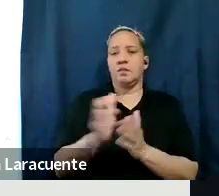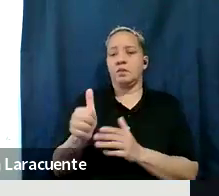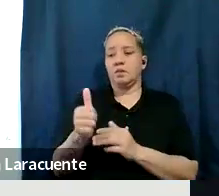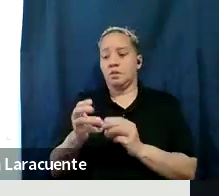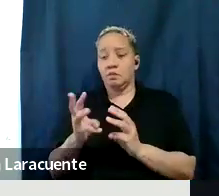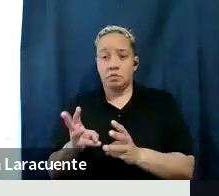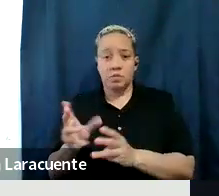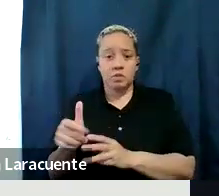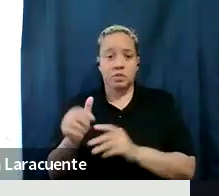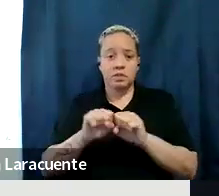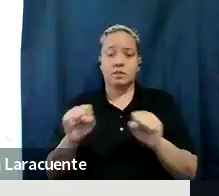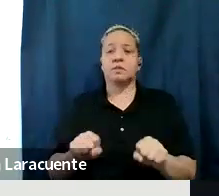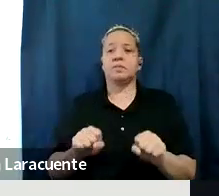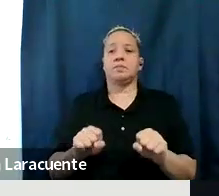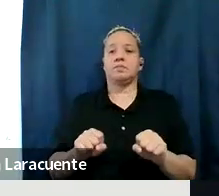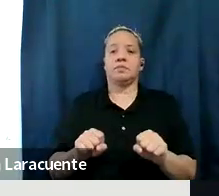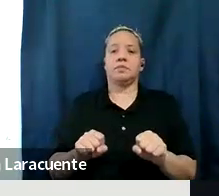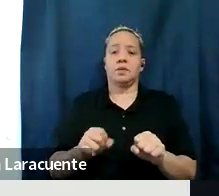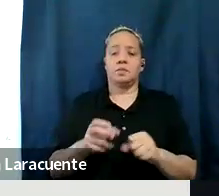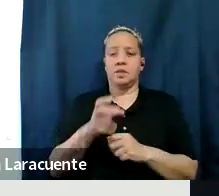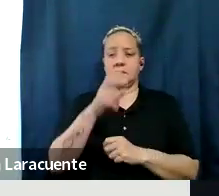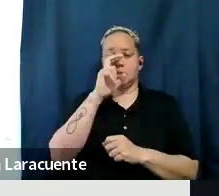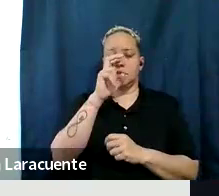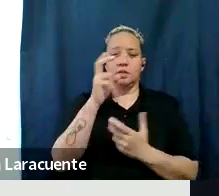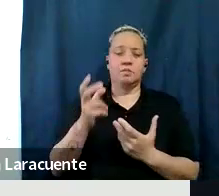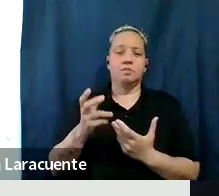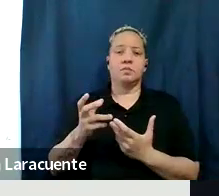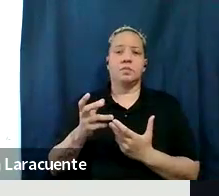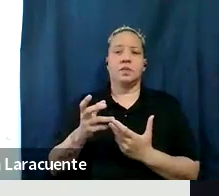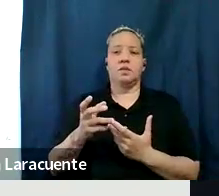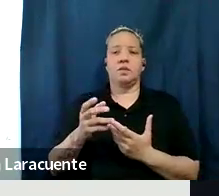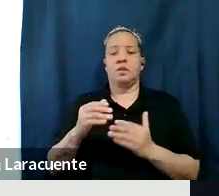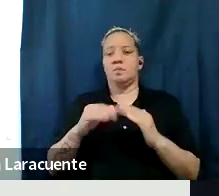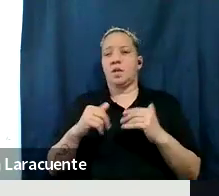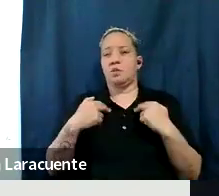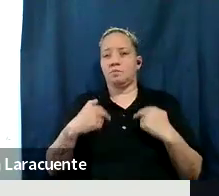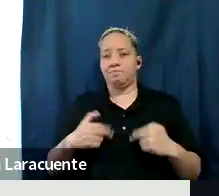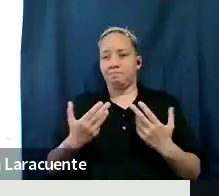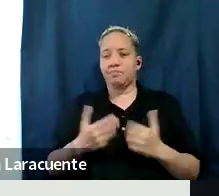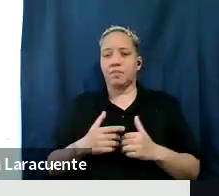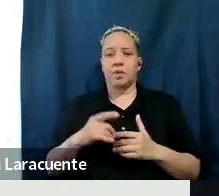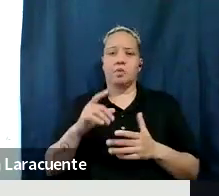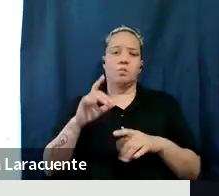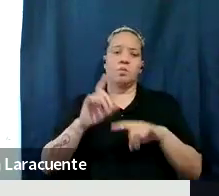y con otros sistemas más rígidos y menos humanizados, pues yo creo que no hubiera